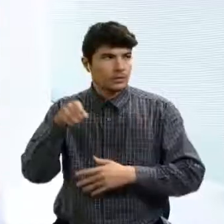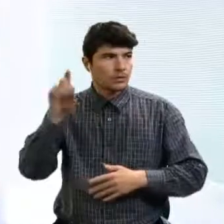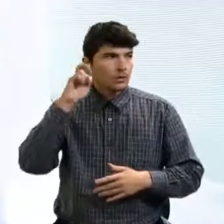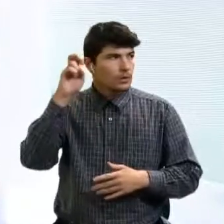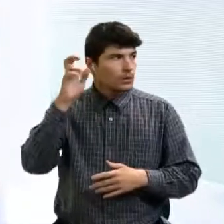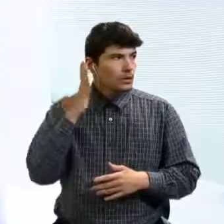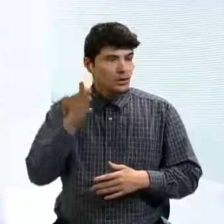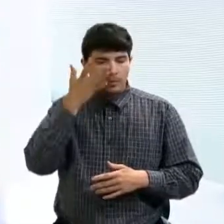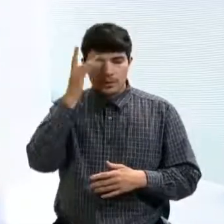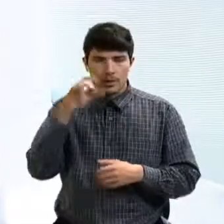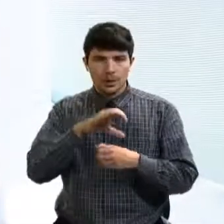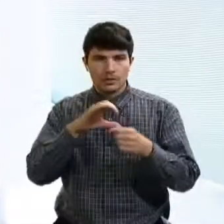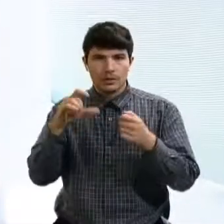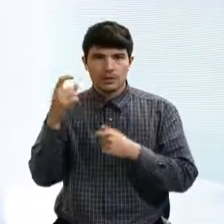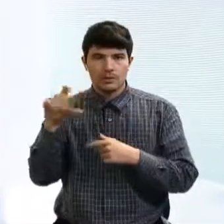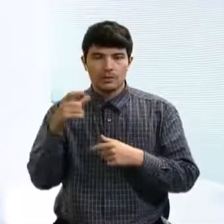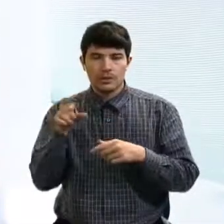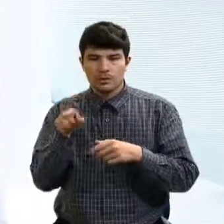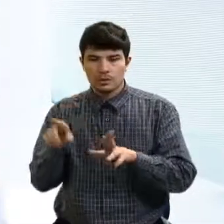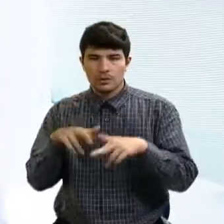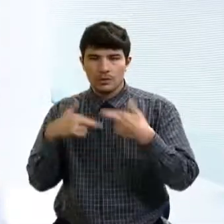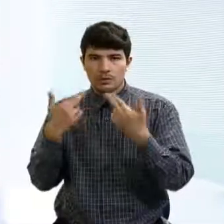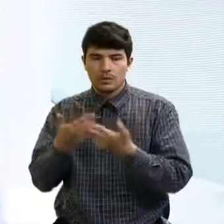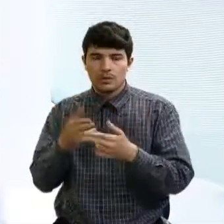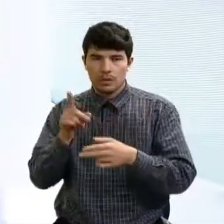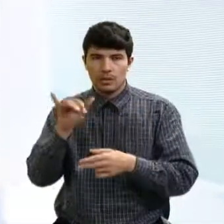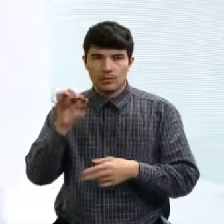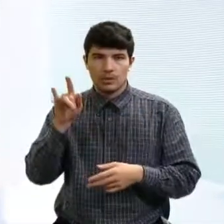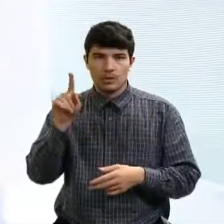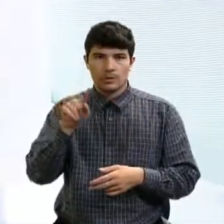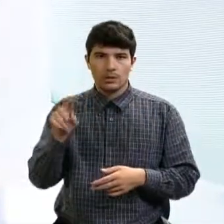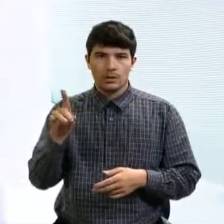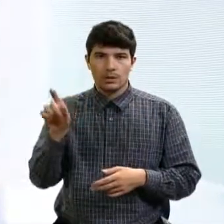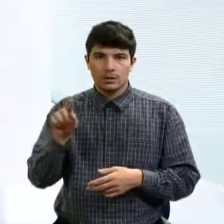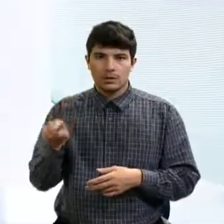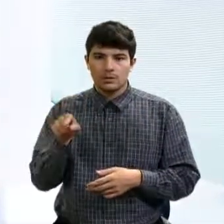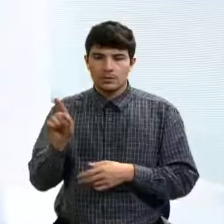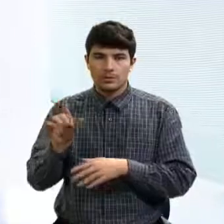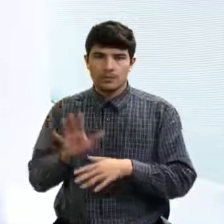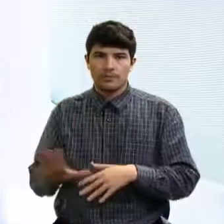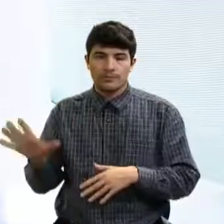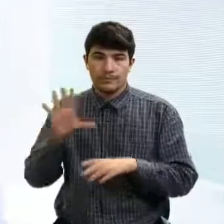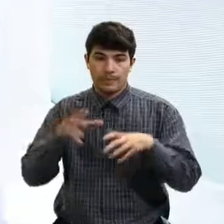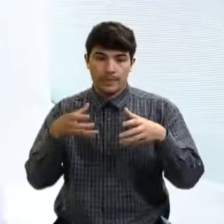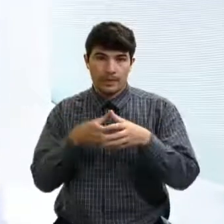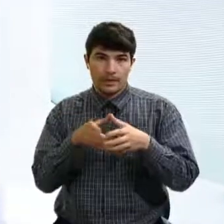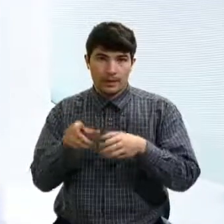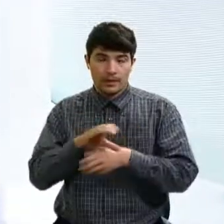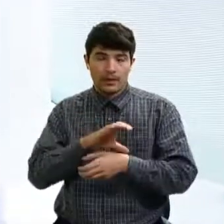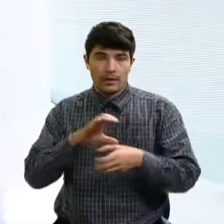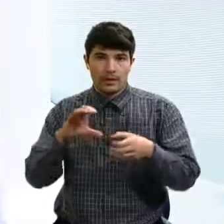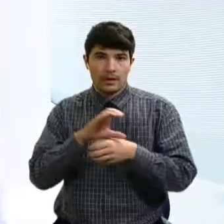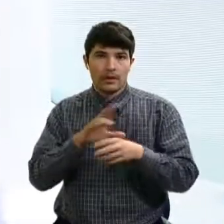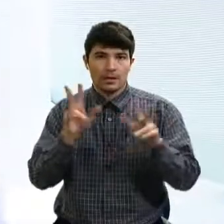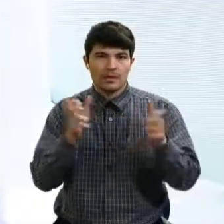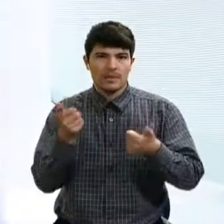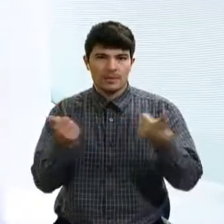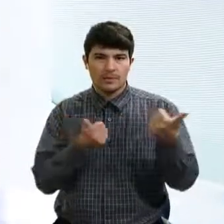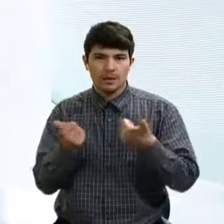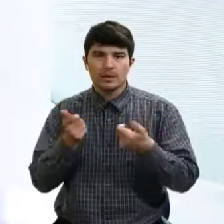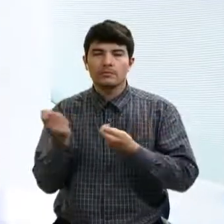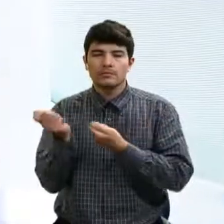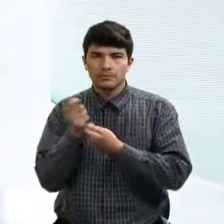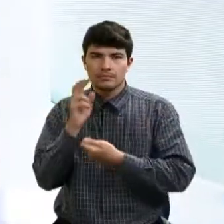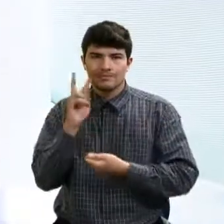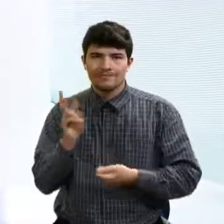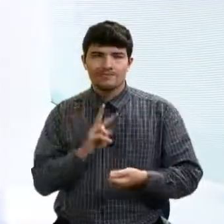en la ciudad de cúcuta se llevó a cabo la reunión de diputados de ese departamento gremios de la ciudad hablaron sobre temas fronterizos entre ellos los